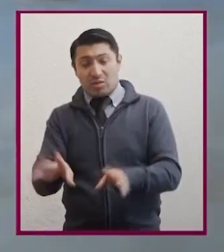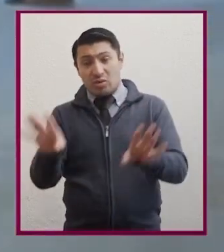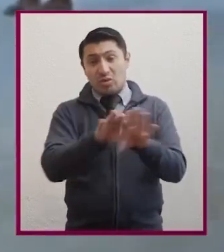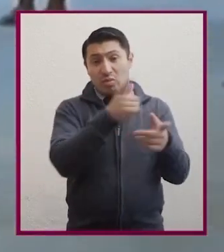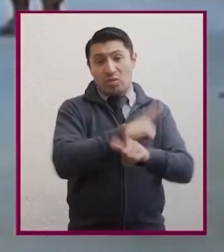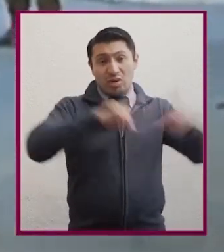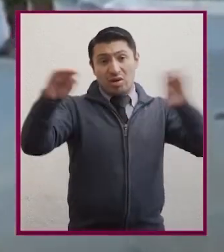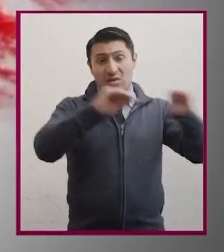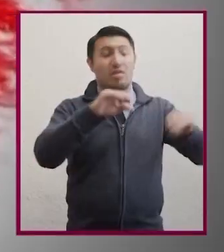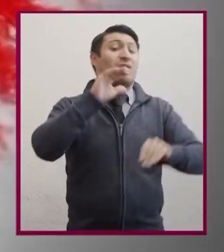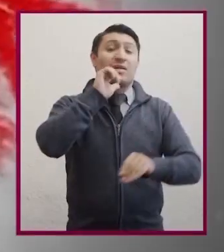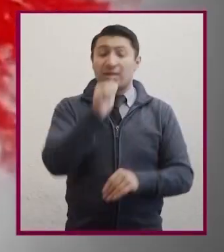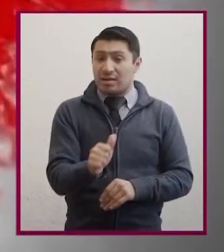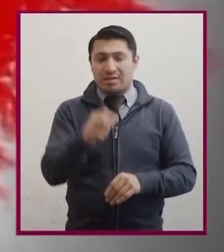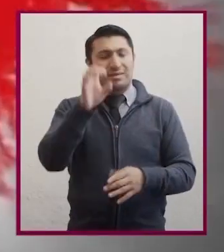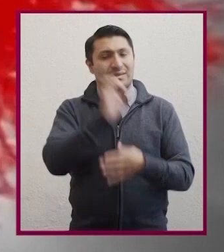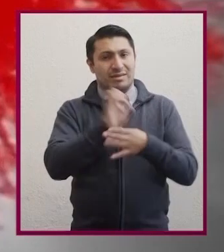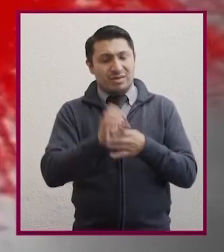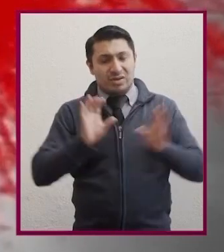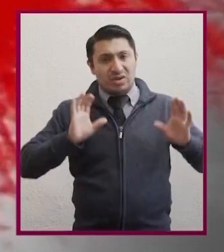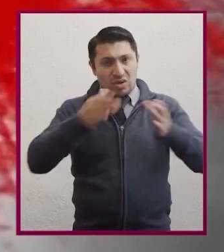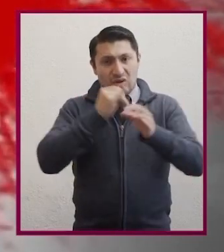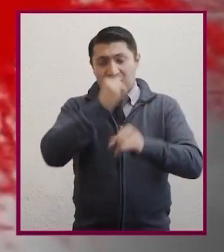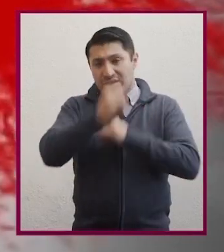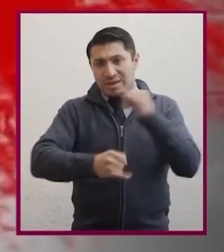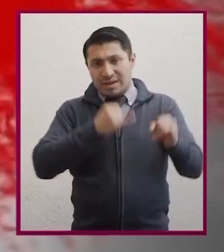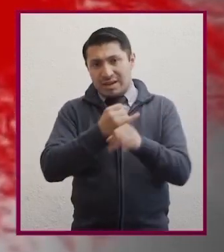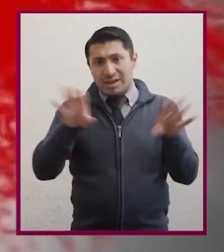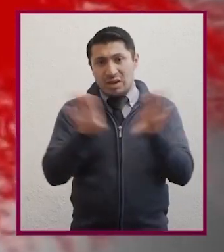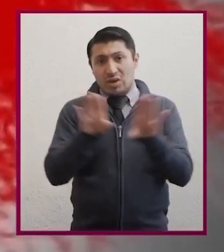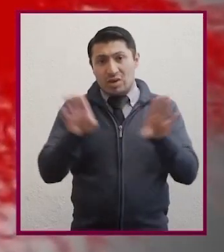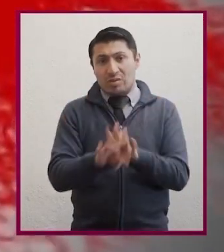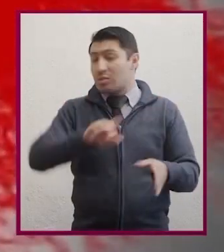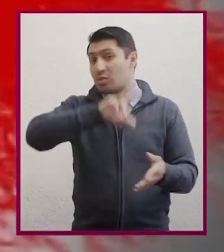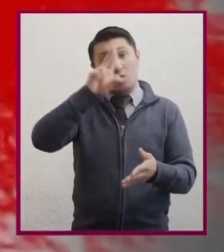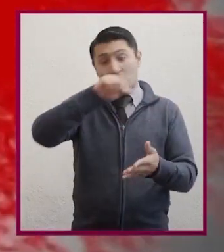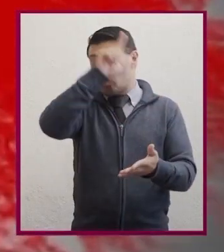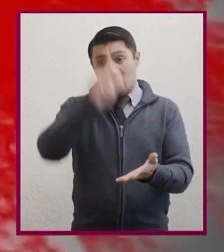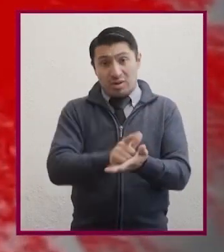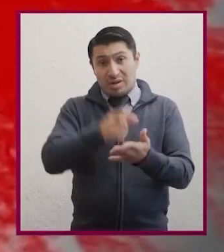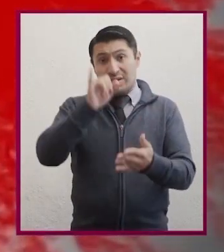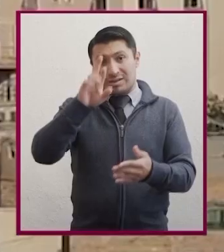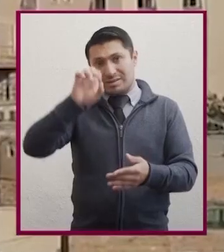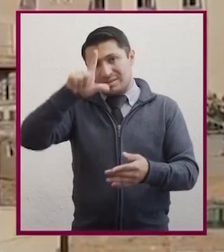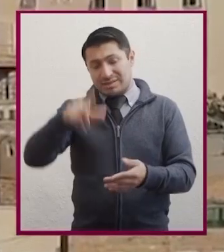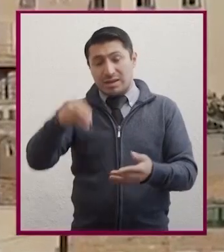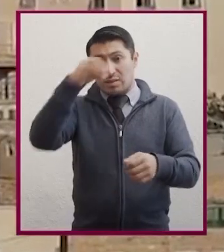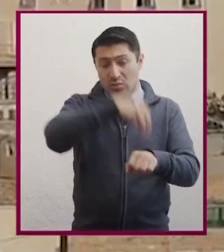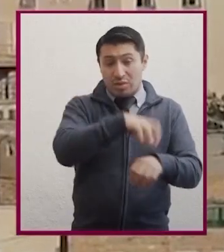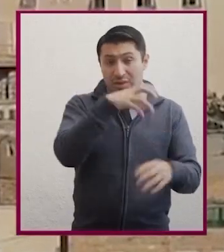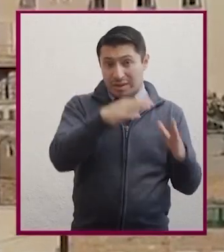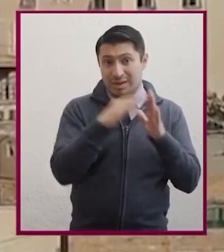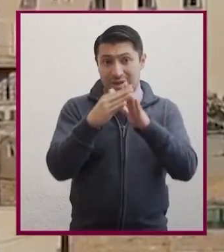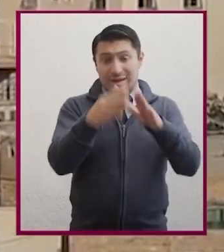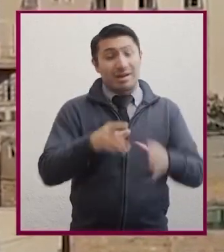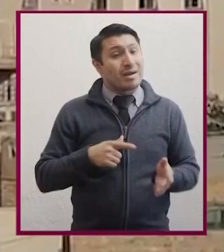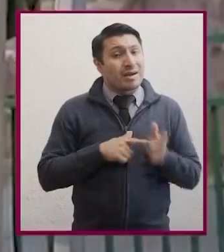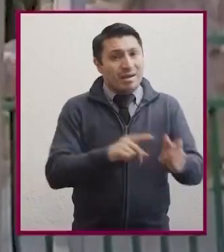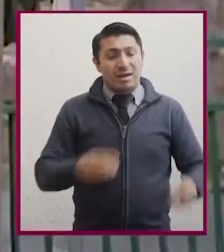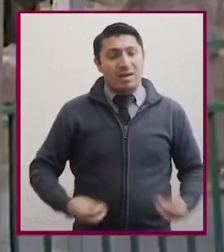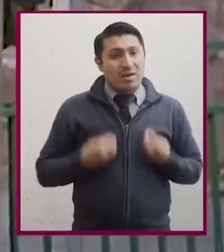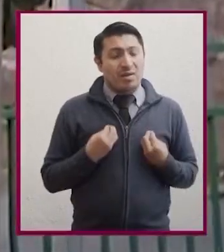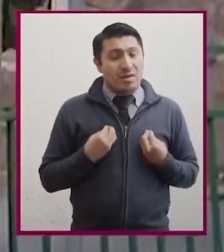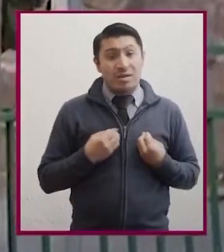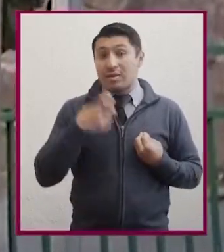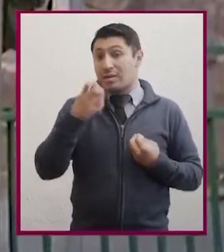libertad de movimiento. Para la comunidad internacional, es ilegal que Israel instale estos asentamientos y los siga poblando.